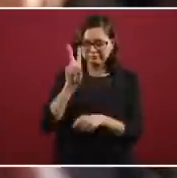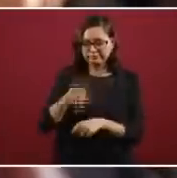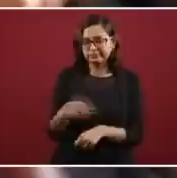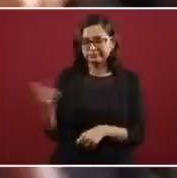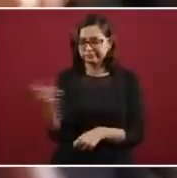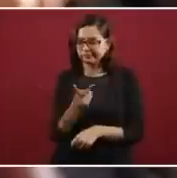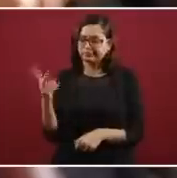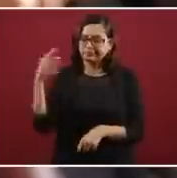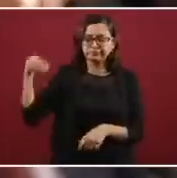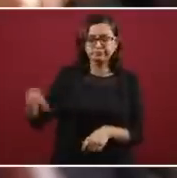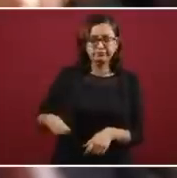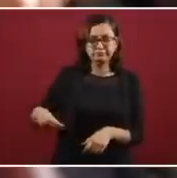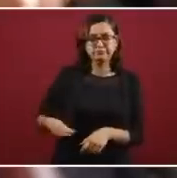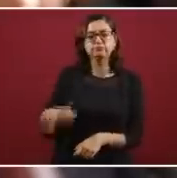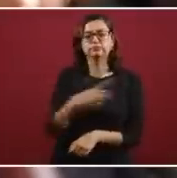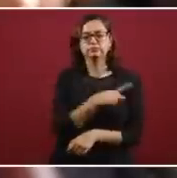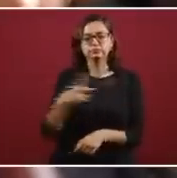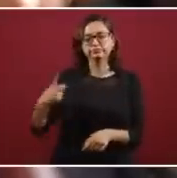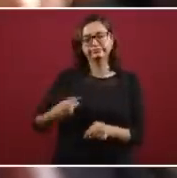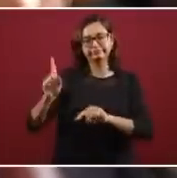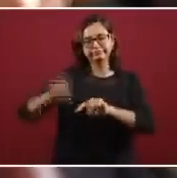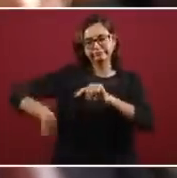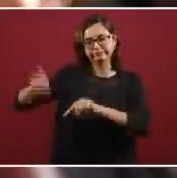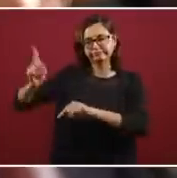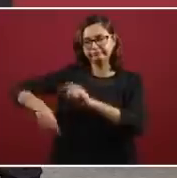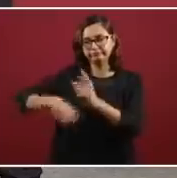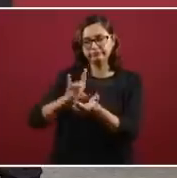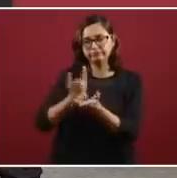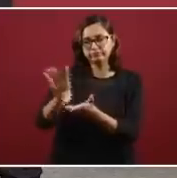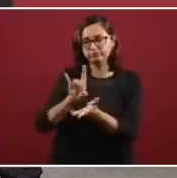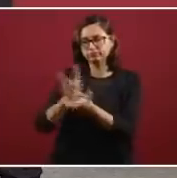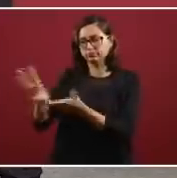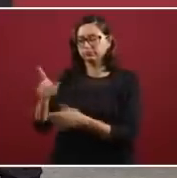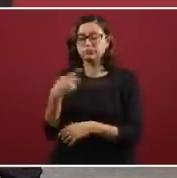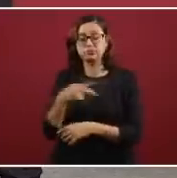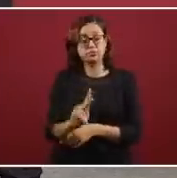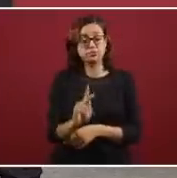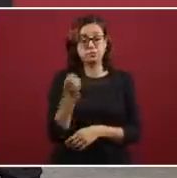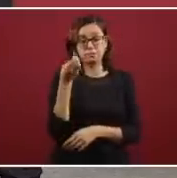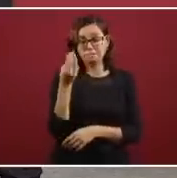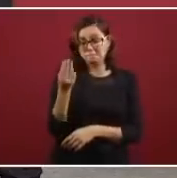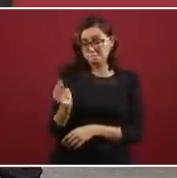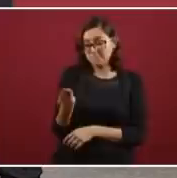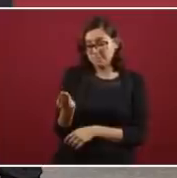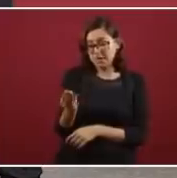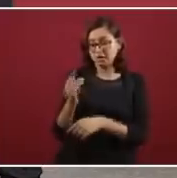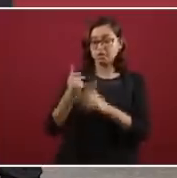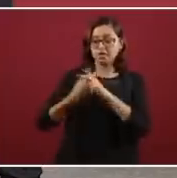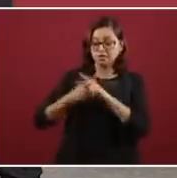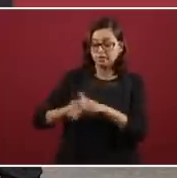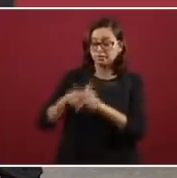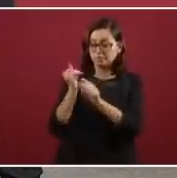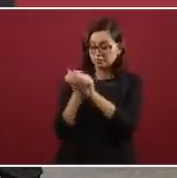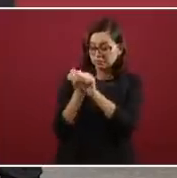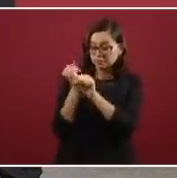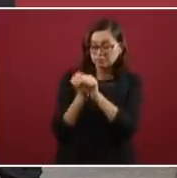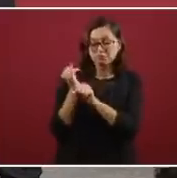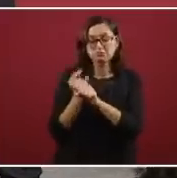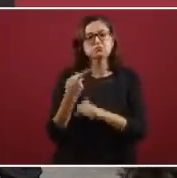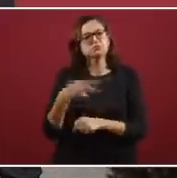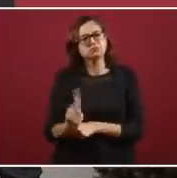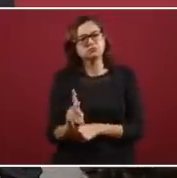pues serían removidos de su cargo. Pero, pues, desde mayo se dice que están investigados, pero no ha iniciado